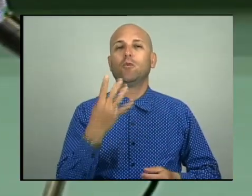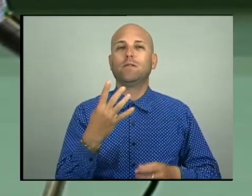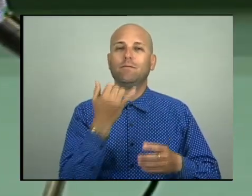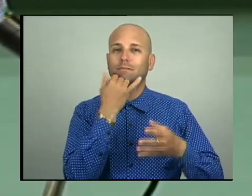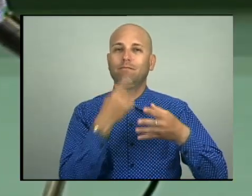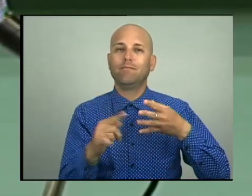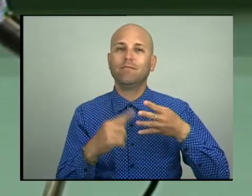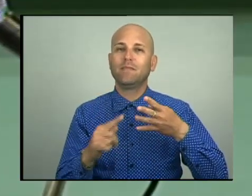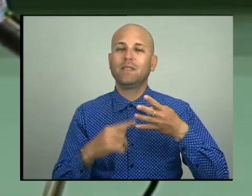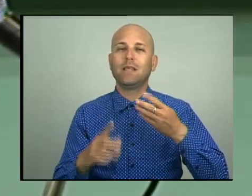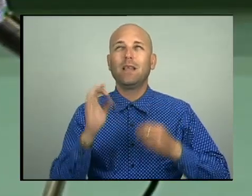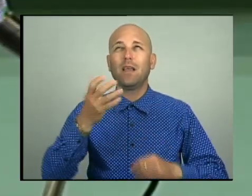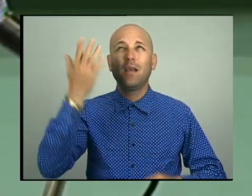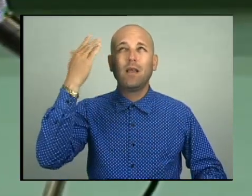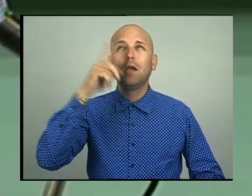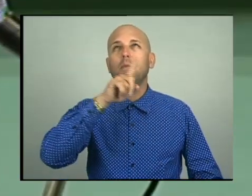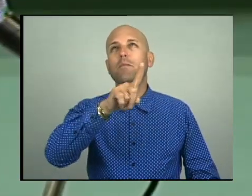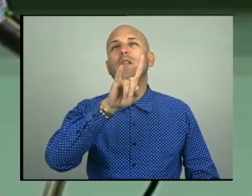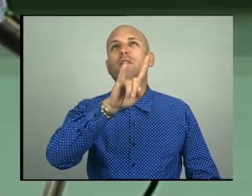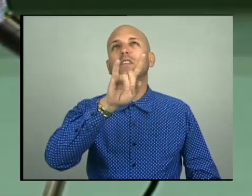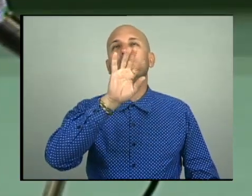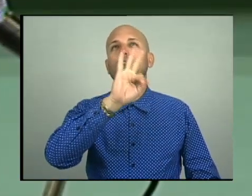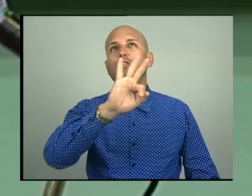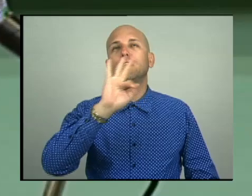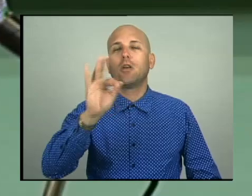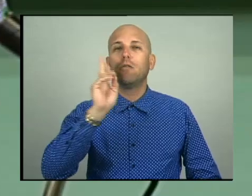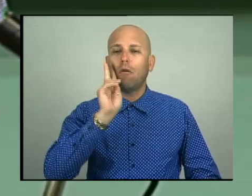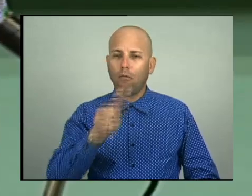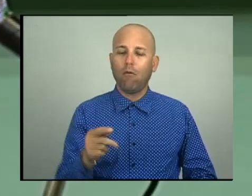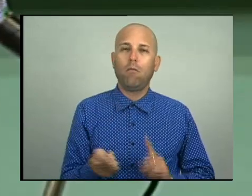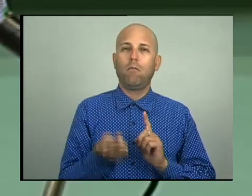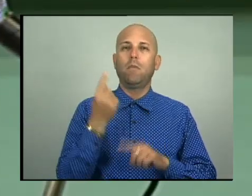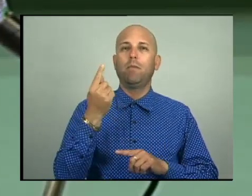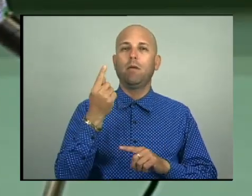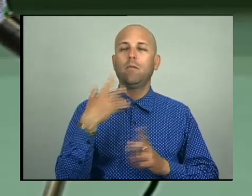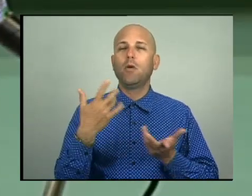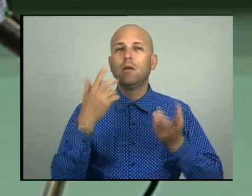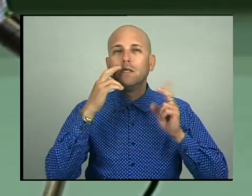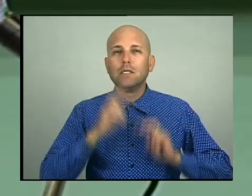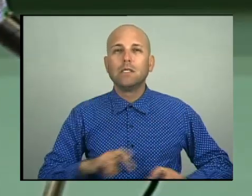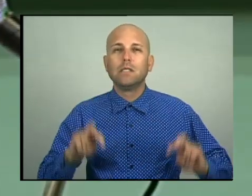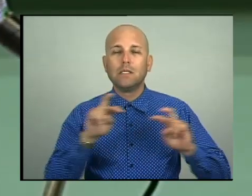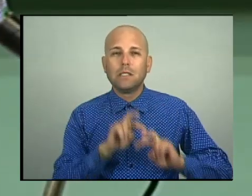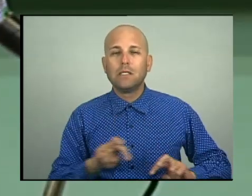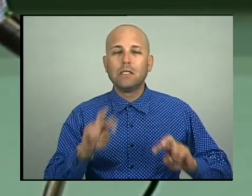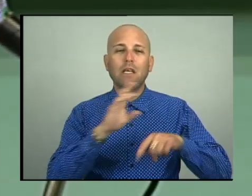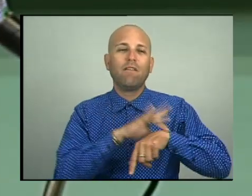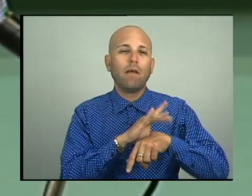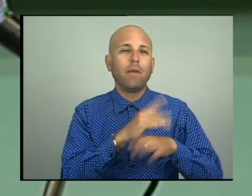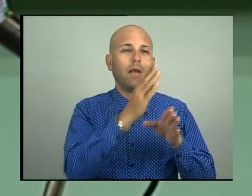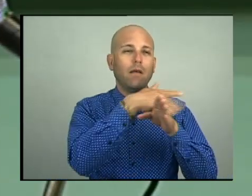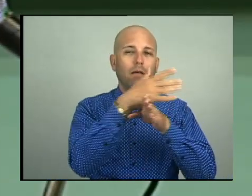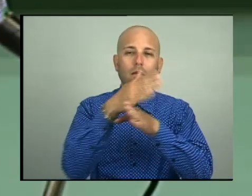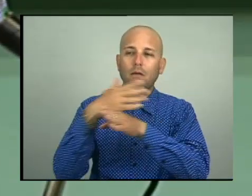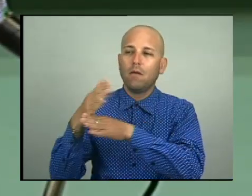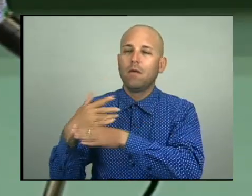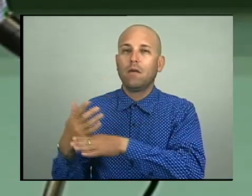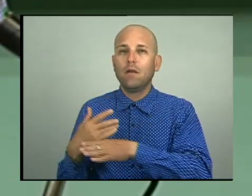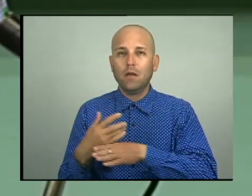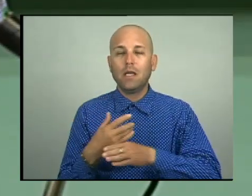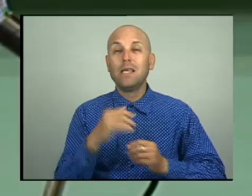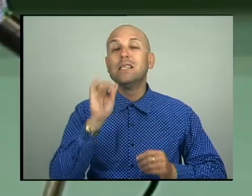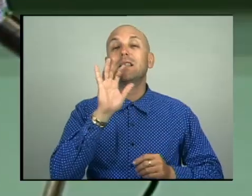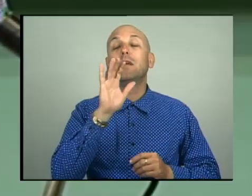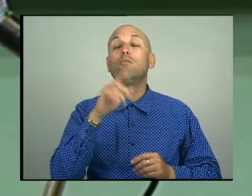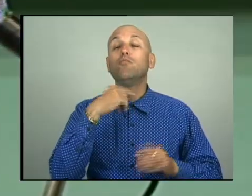año 1988 en un estudio que se presentó de 55 necropsias que